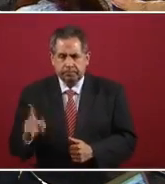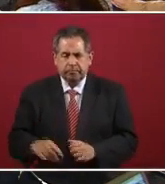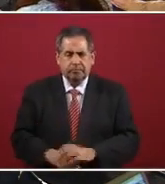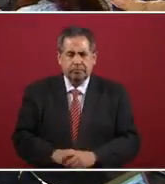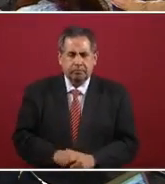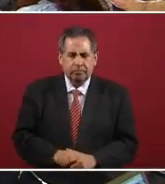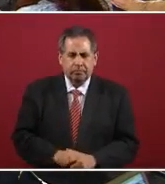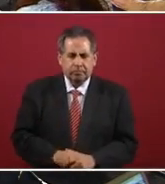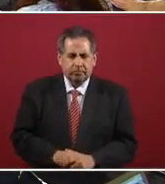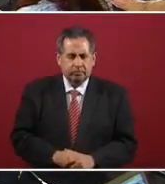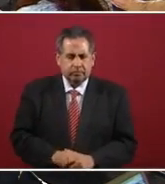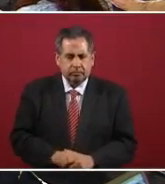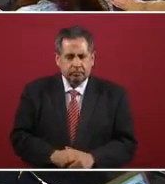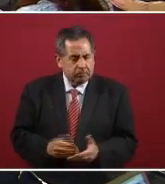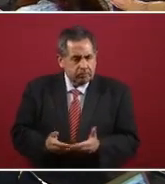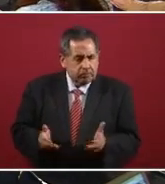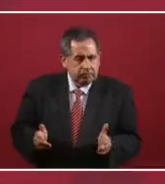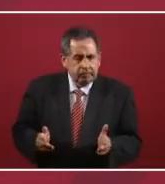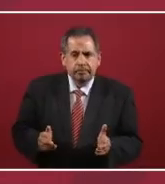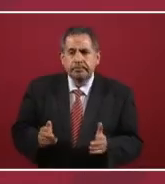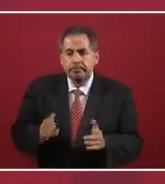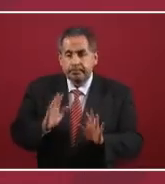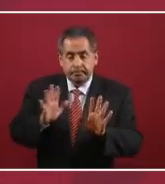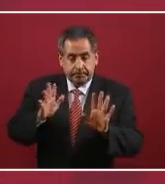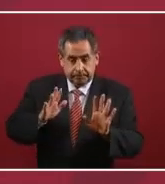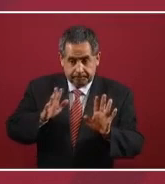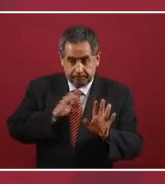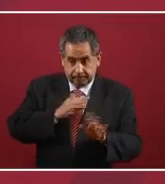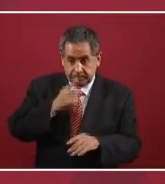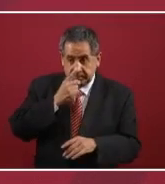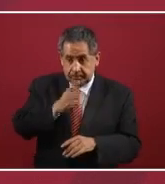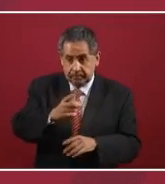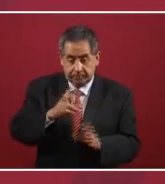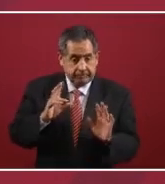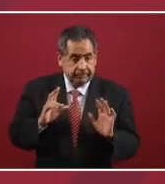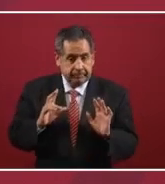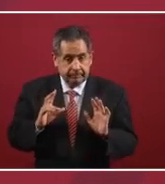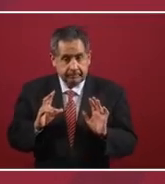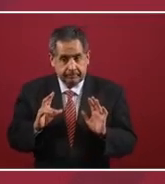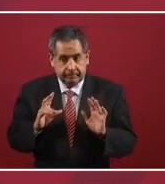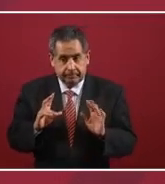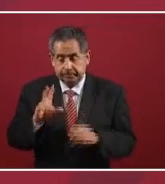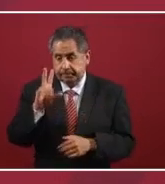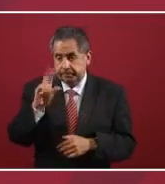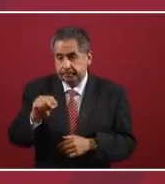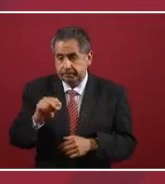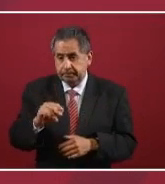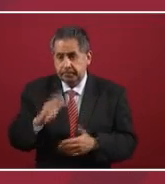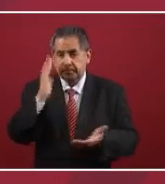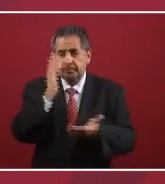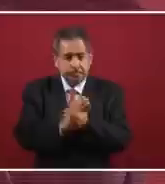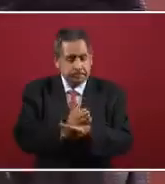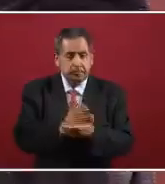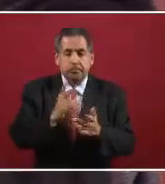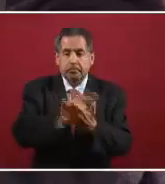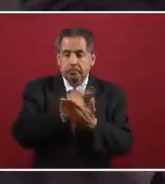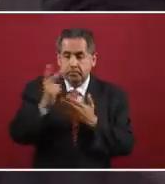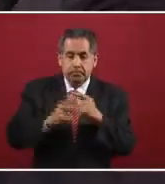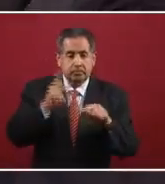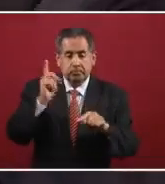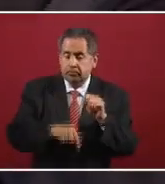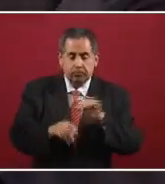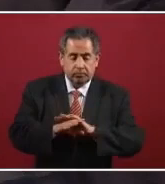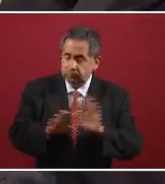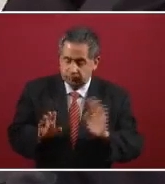a como está actualmente. O sea, lo que puedo decir es que no se suspende ningún programa que tenga